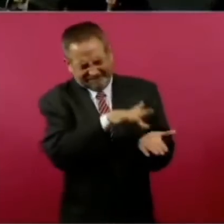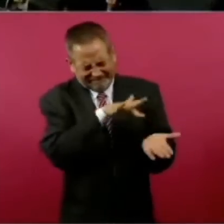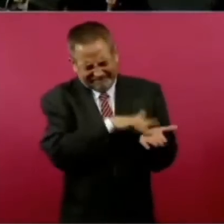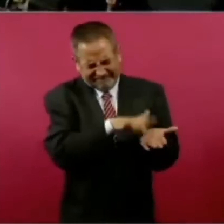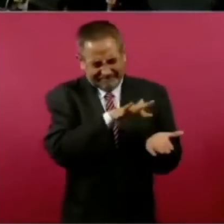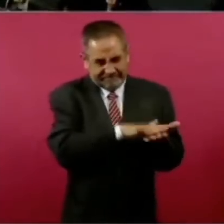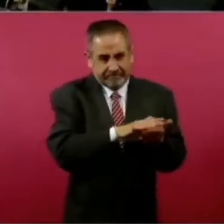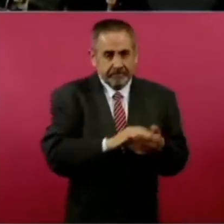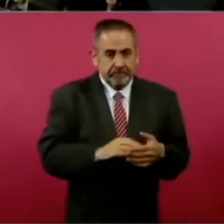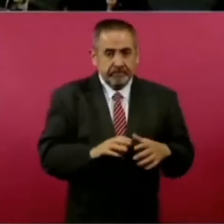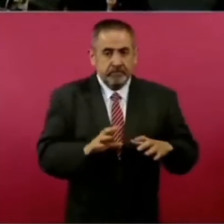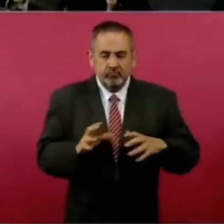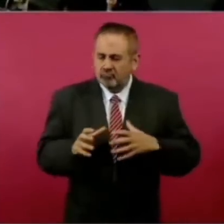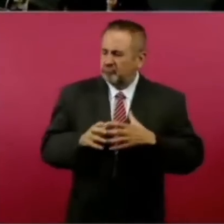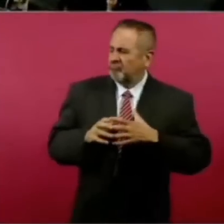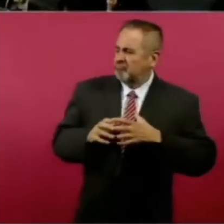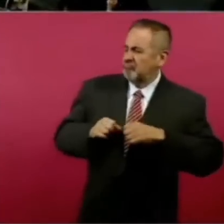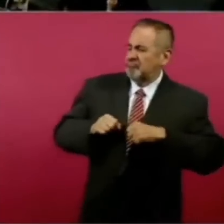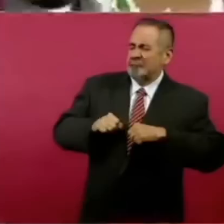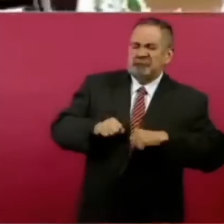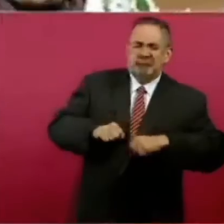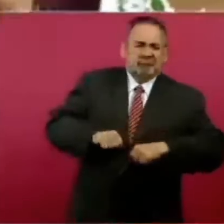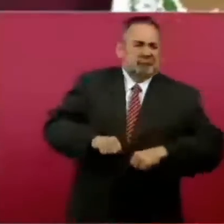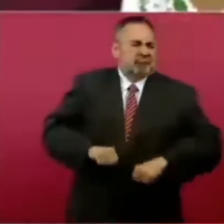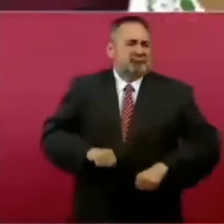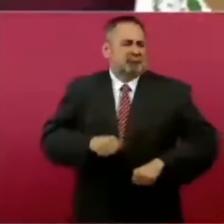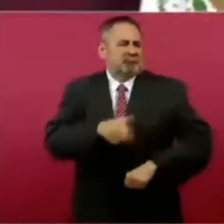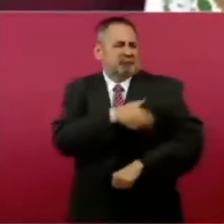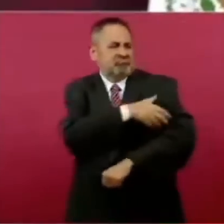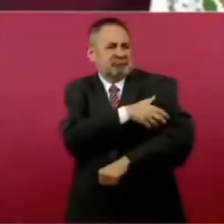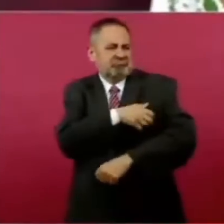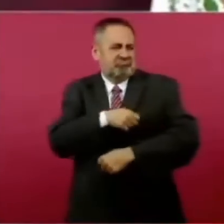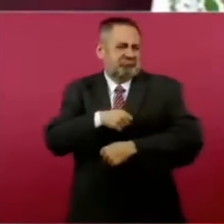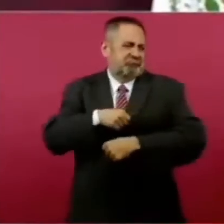y se sintieron tan prepotentes, tan fuertes,